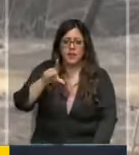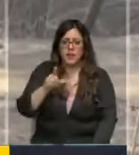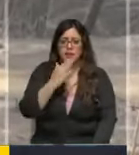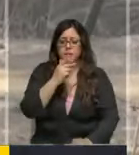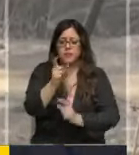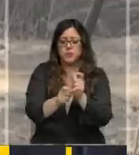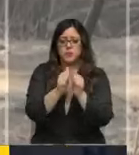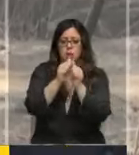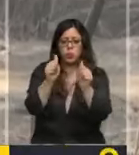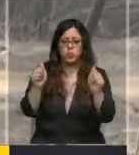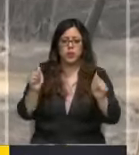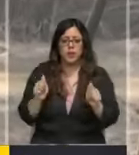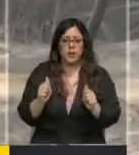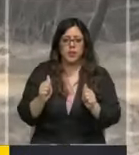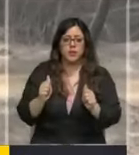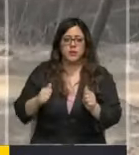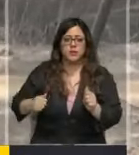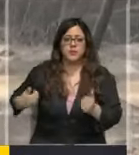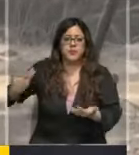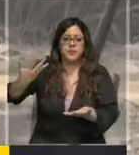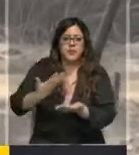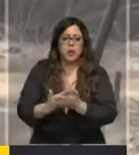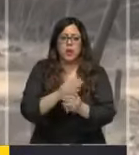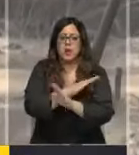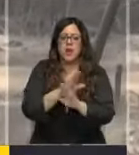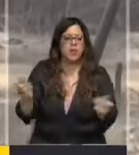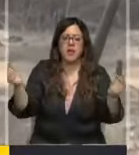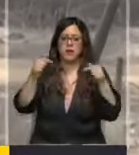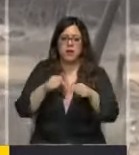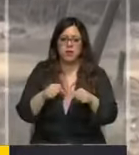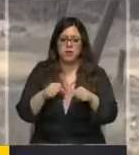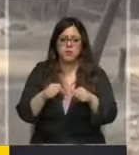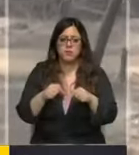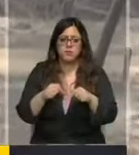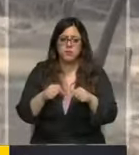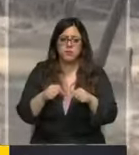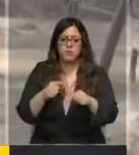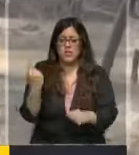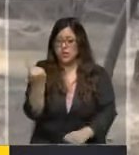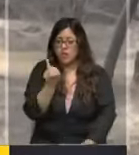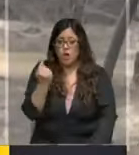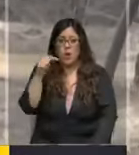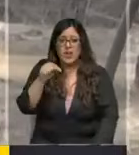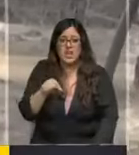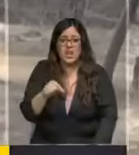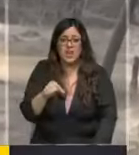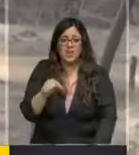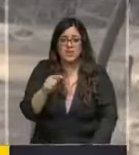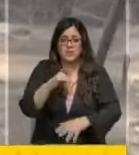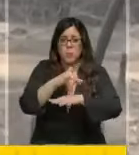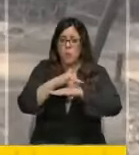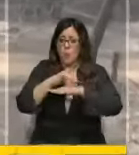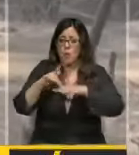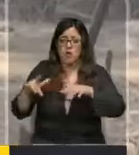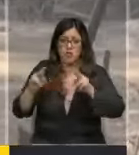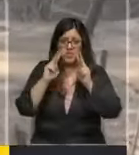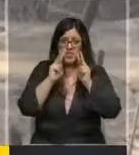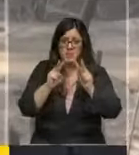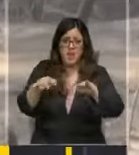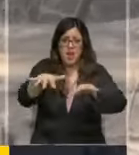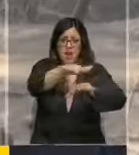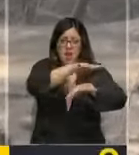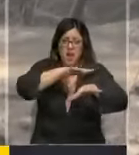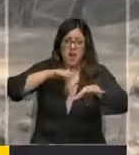autoridades, porque hasta el momento nadie se ha hecho presente. Estamos solo en esto, en medio de la nada. Si ustedes pueden ver cómo quedó la casa